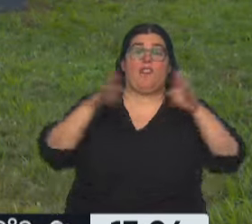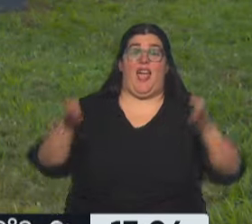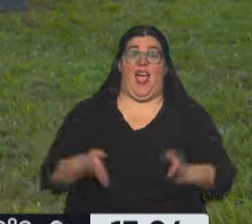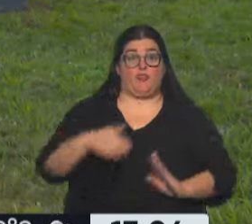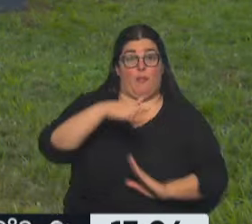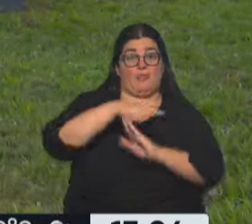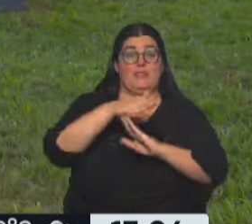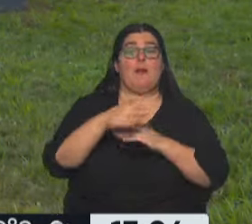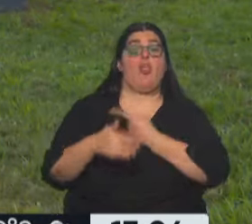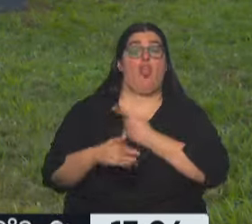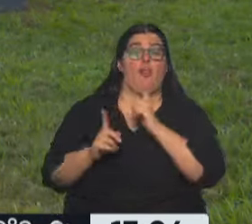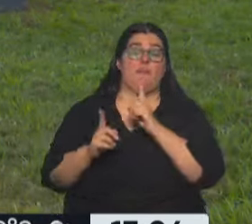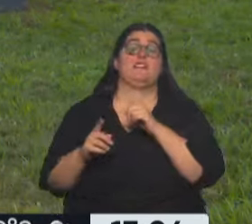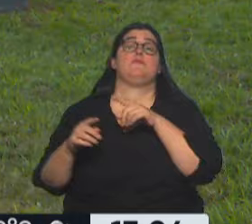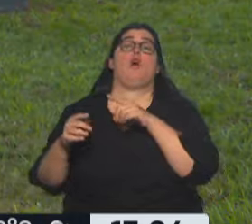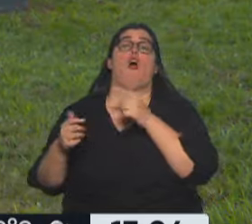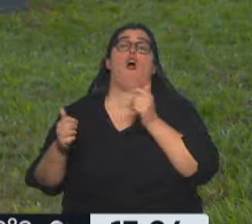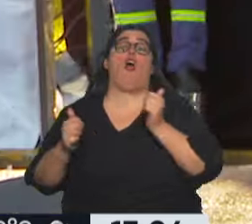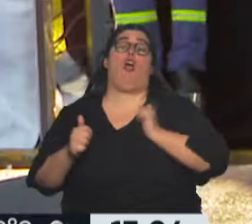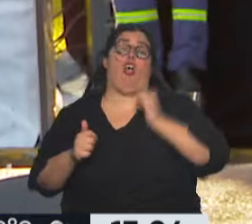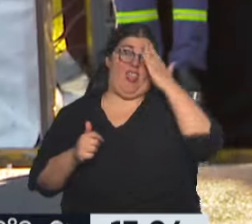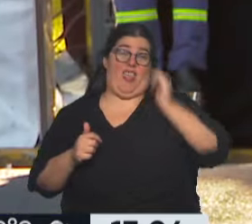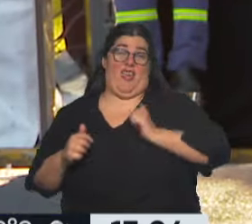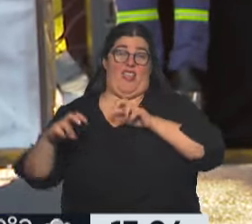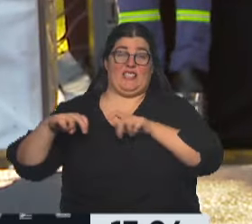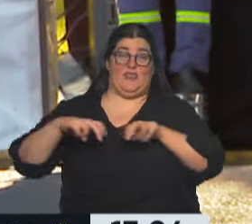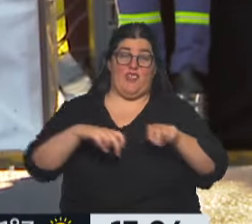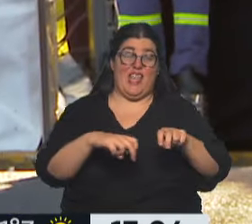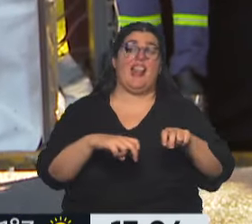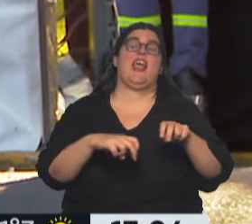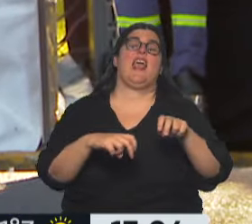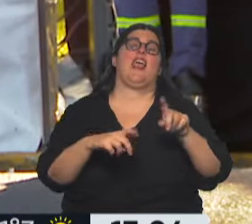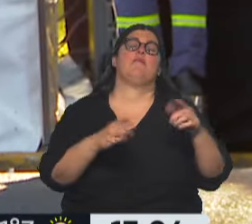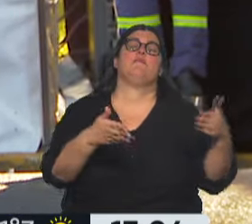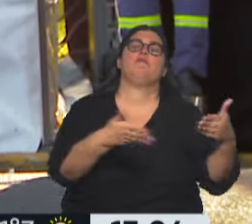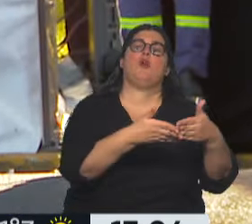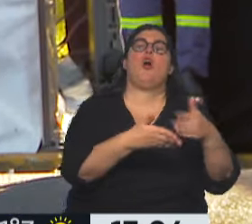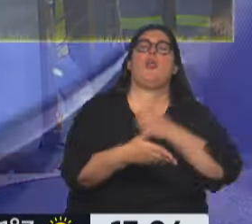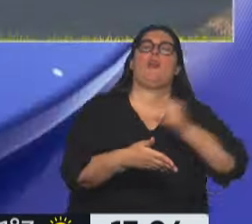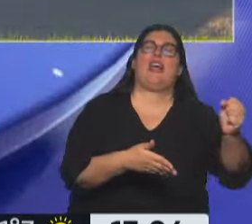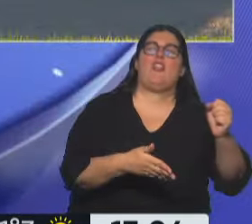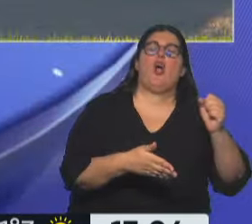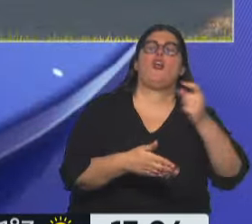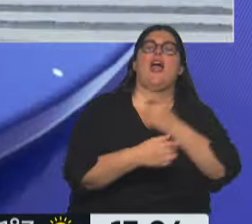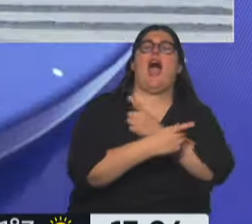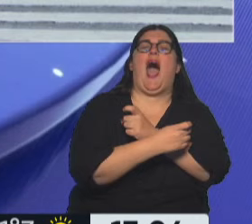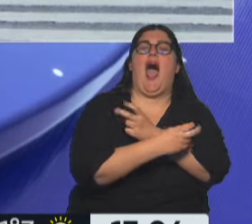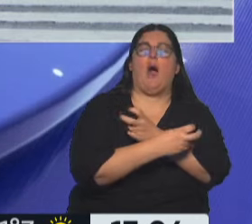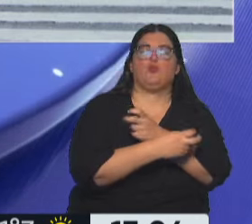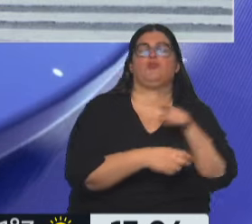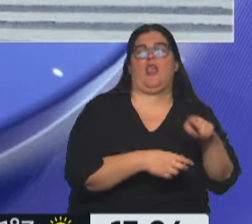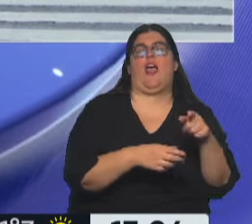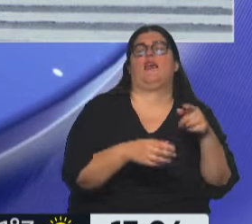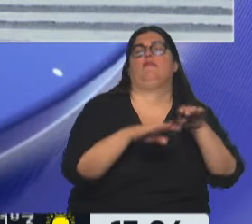cuadra del inicio del desfile, es decir, en Avenida del Libertador y Austria, sobre la Plaza República Oriental del Uruguay.